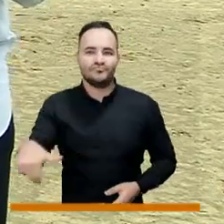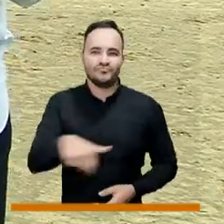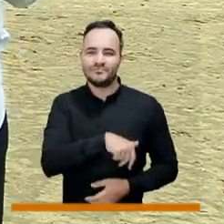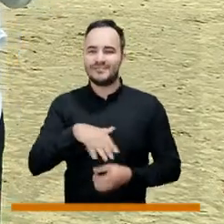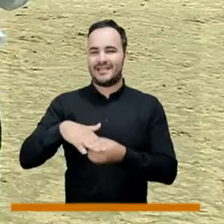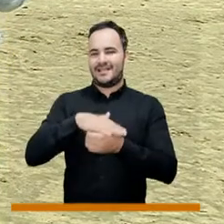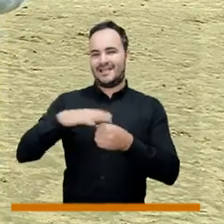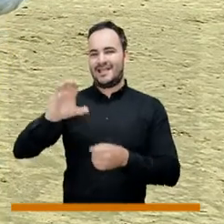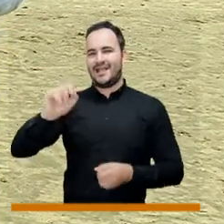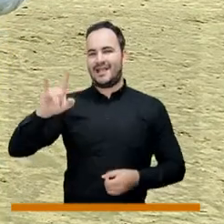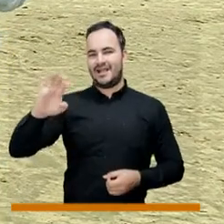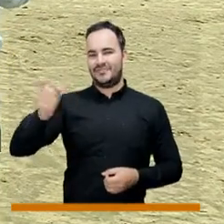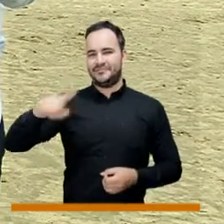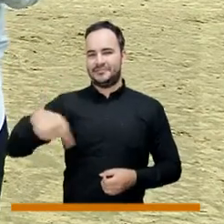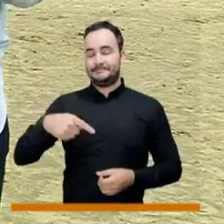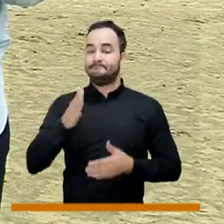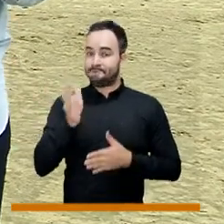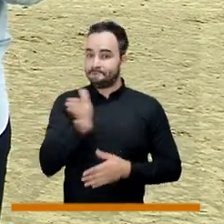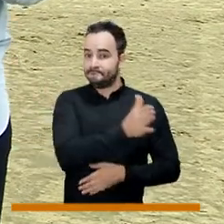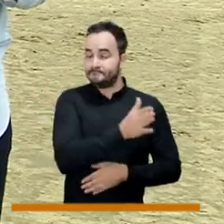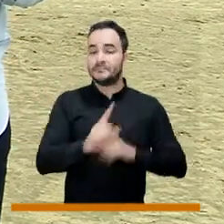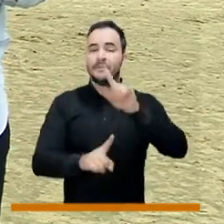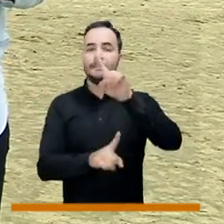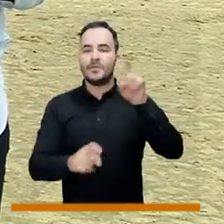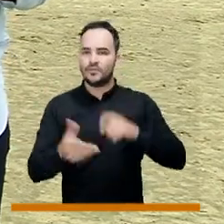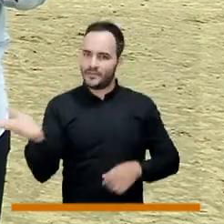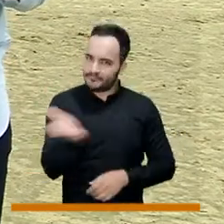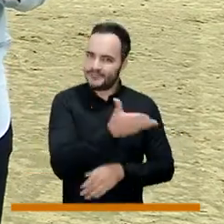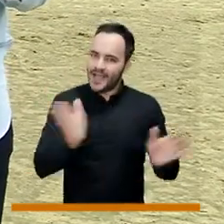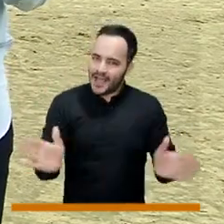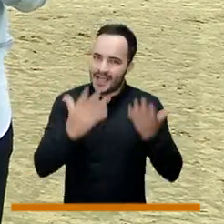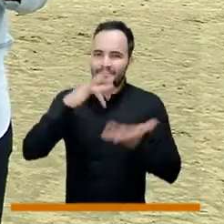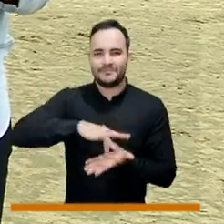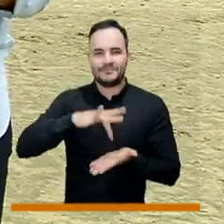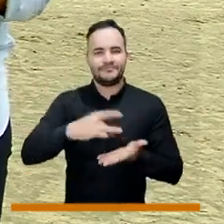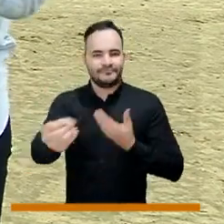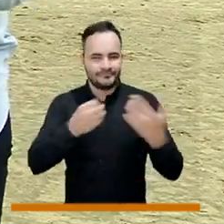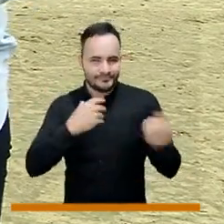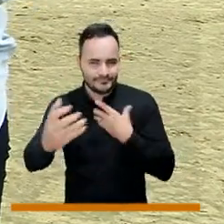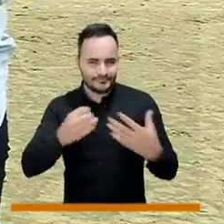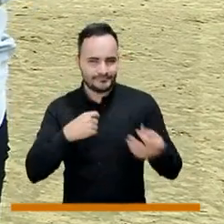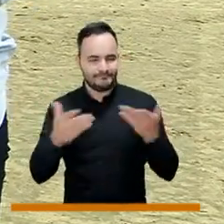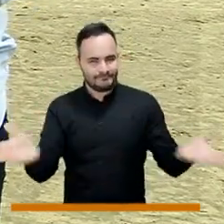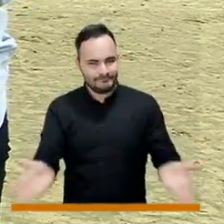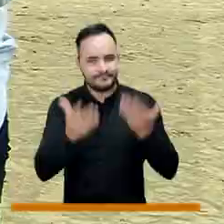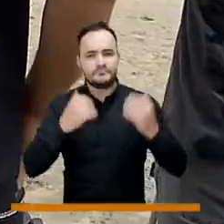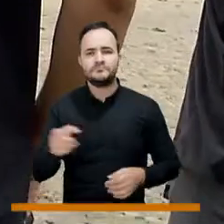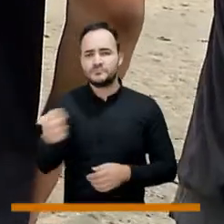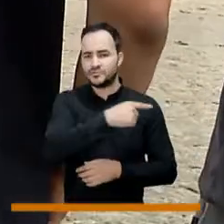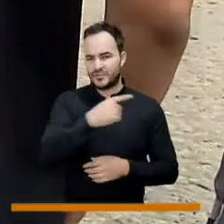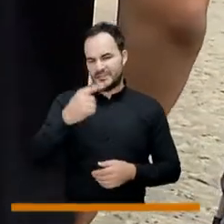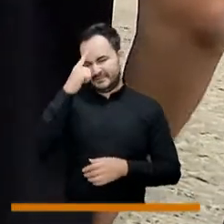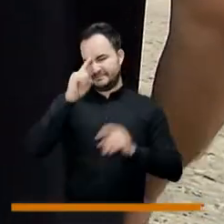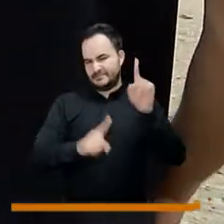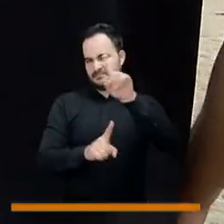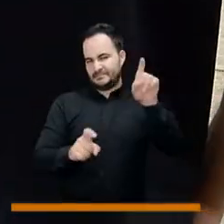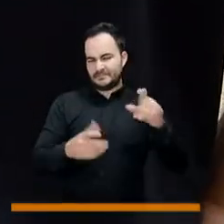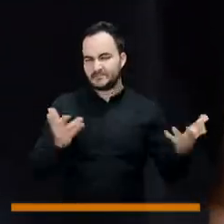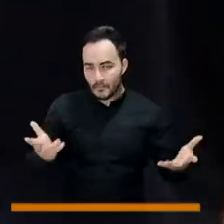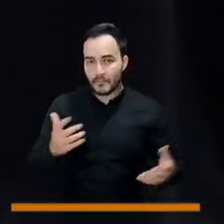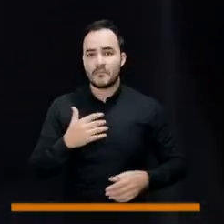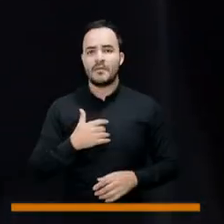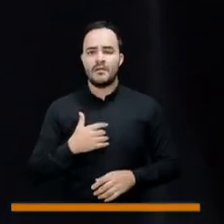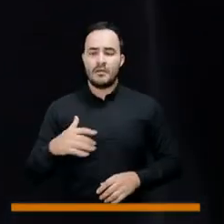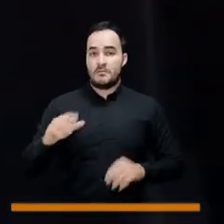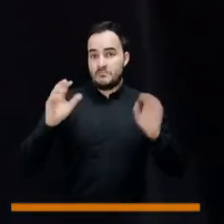con nuestra pregunta con la cual los invitamos a participar, a que nos dejen sus opiniones. ¿Cree usted que desarrollar habilidades